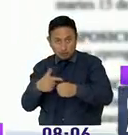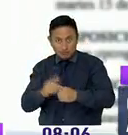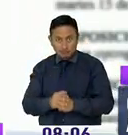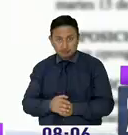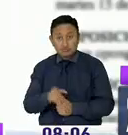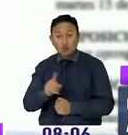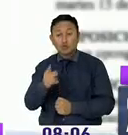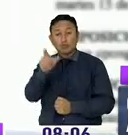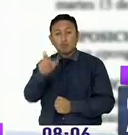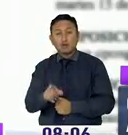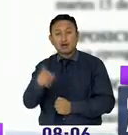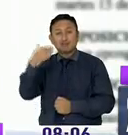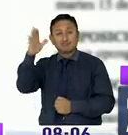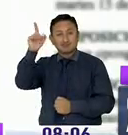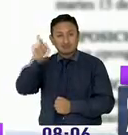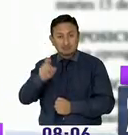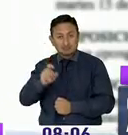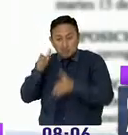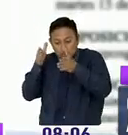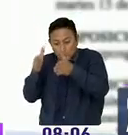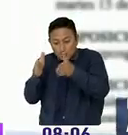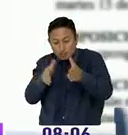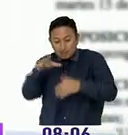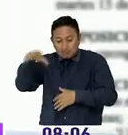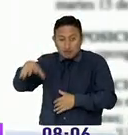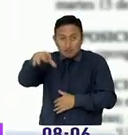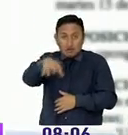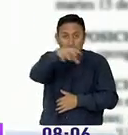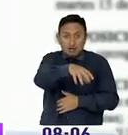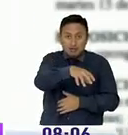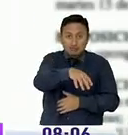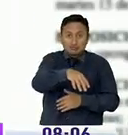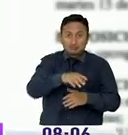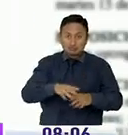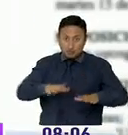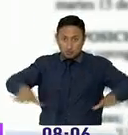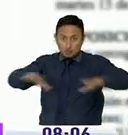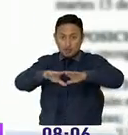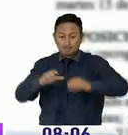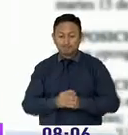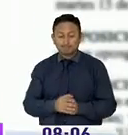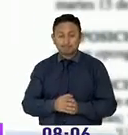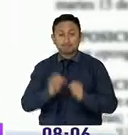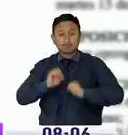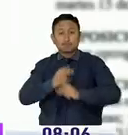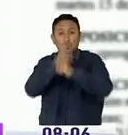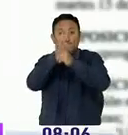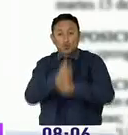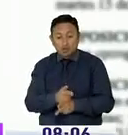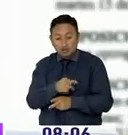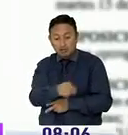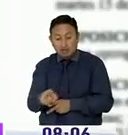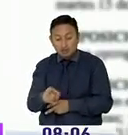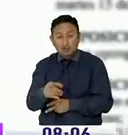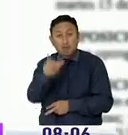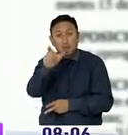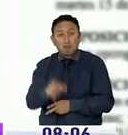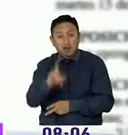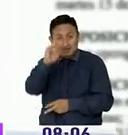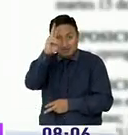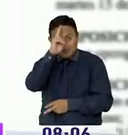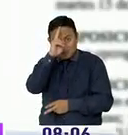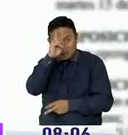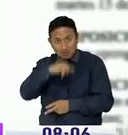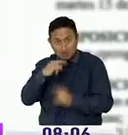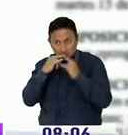un enfoque integral criterios de racionalización focalización y sectorialización que precautele que éstos no se destinen al beneficio de